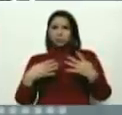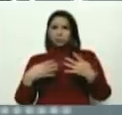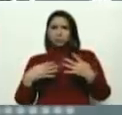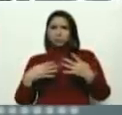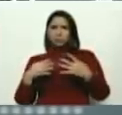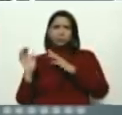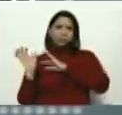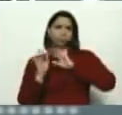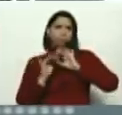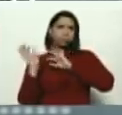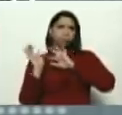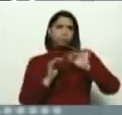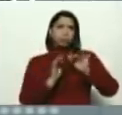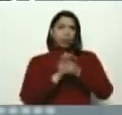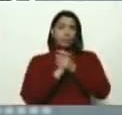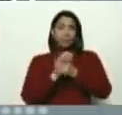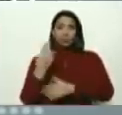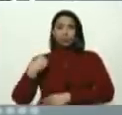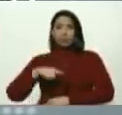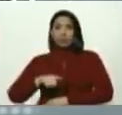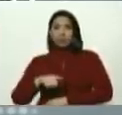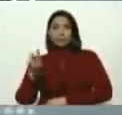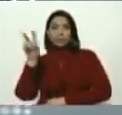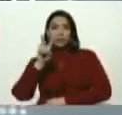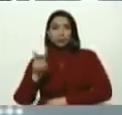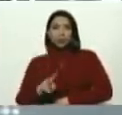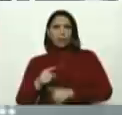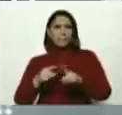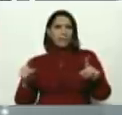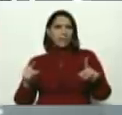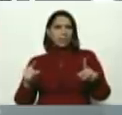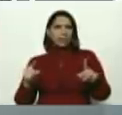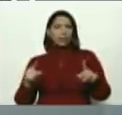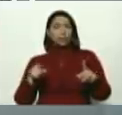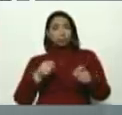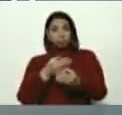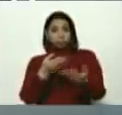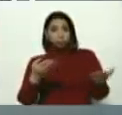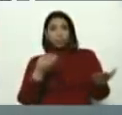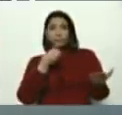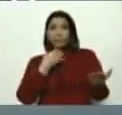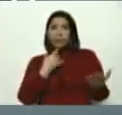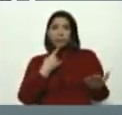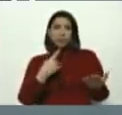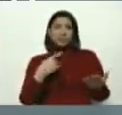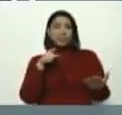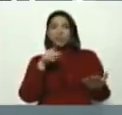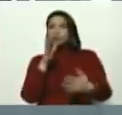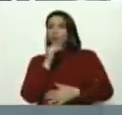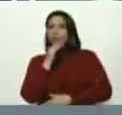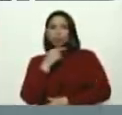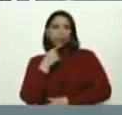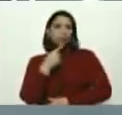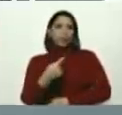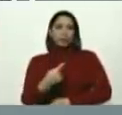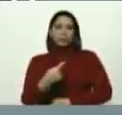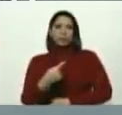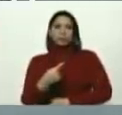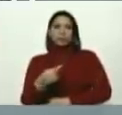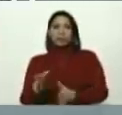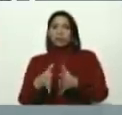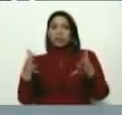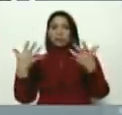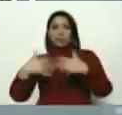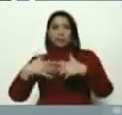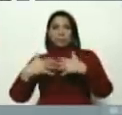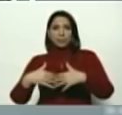sus connacionales como lo tiene Venezuela. Pero como usted bien dice, esto no lo van a señalar ni lo van a referir las grandes